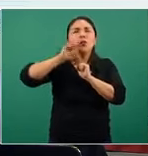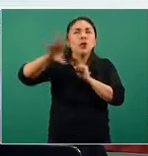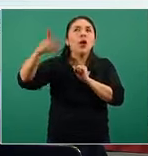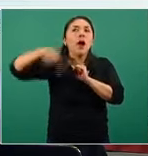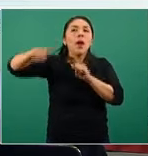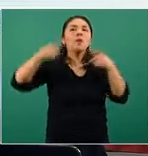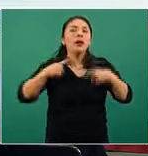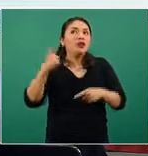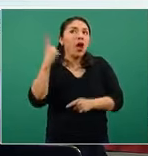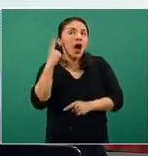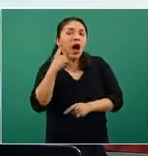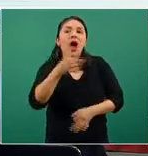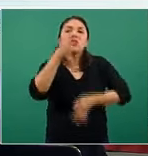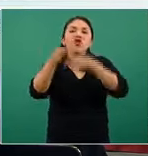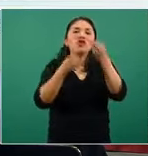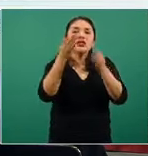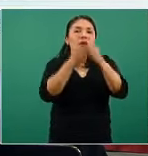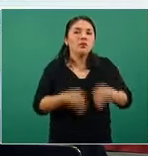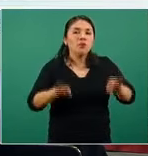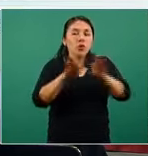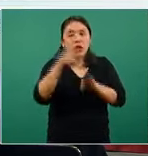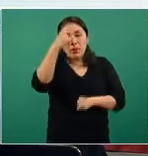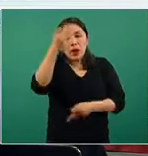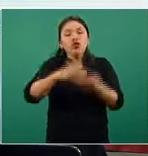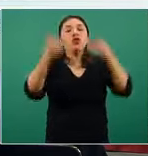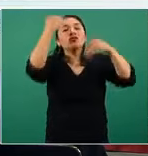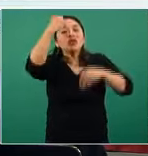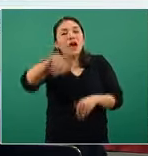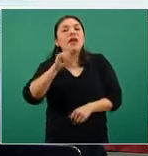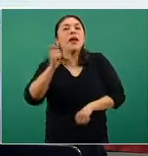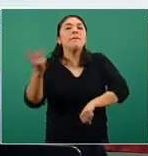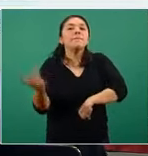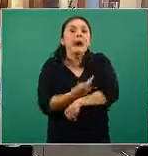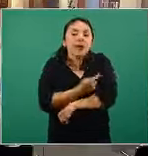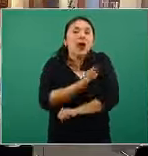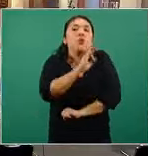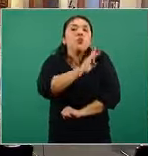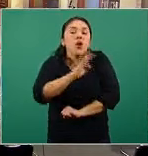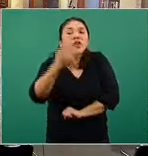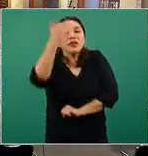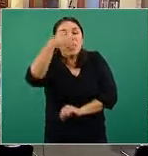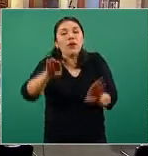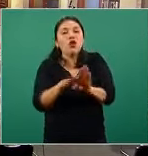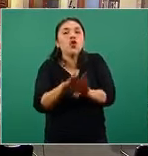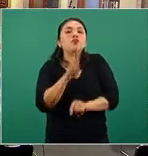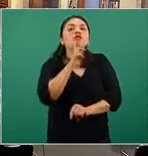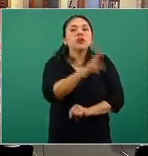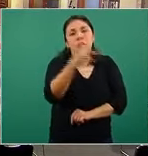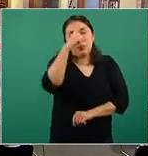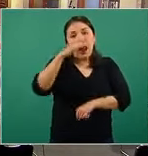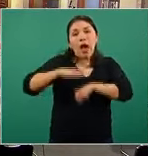los anuncios importantes para que la gente esté enterada y pueda en su momento responder a la